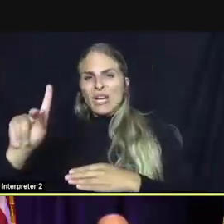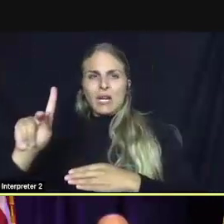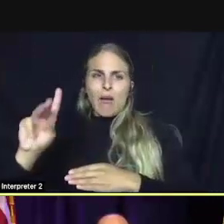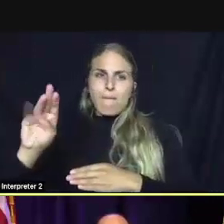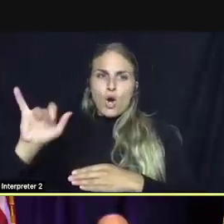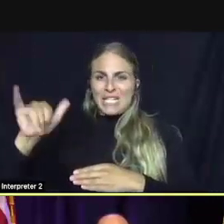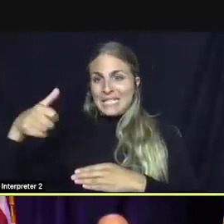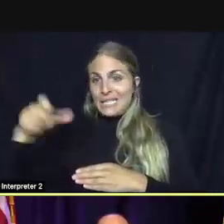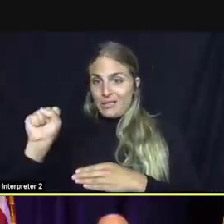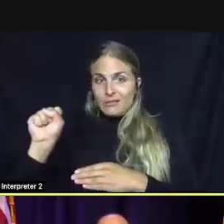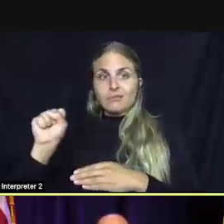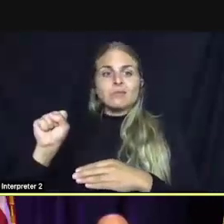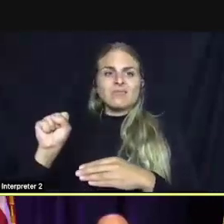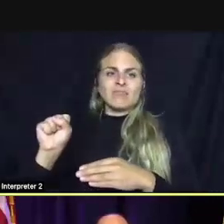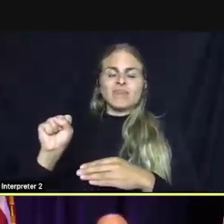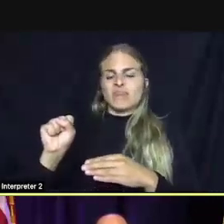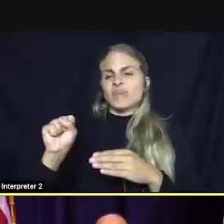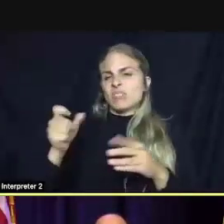13202. O también a Rick Marquis,